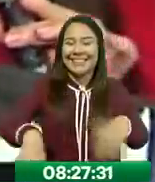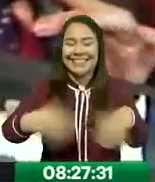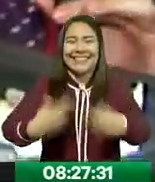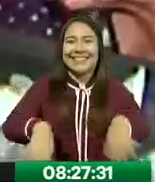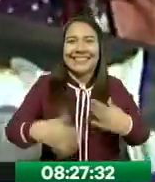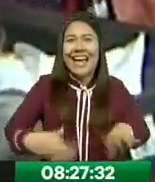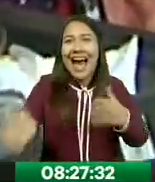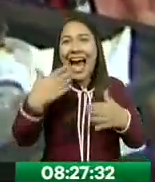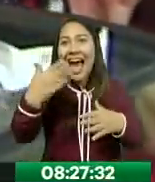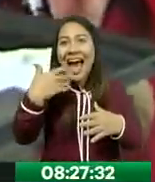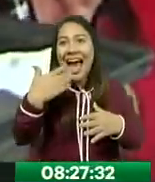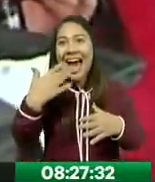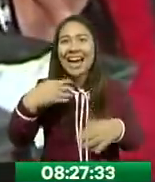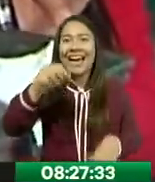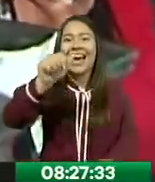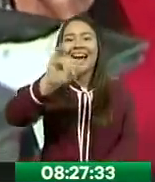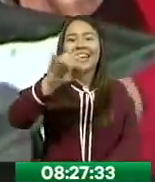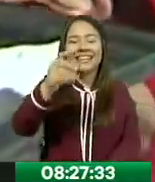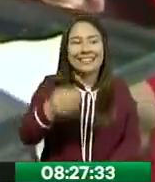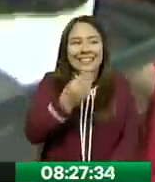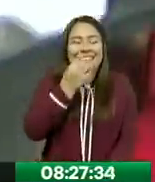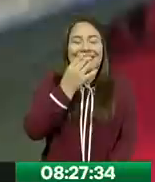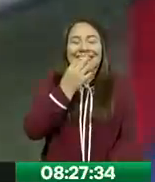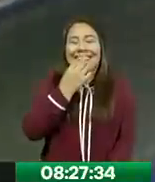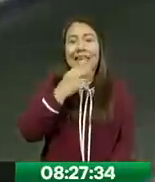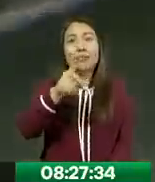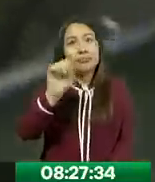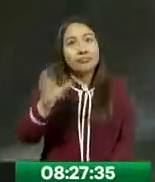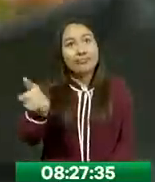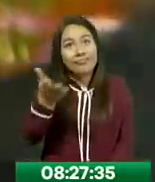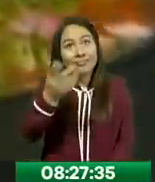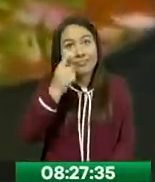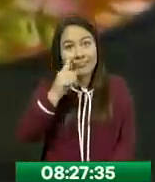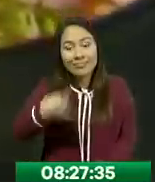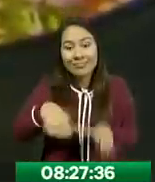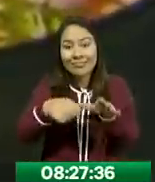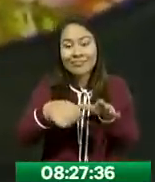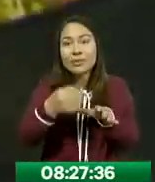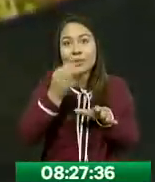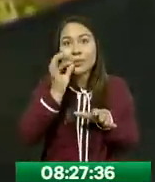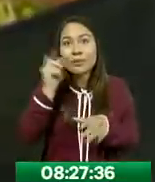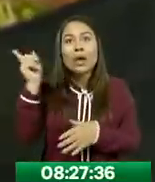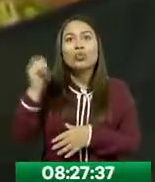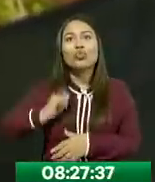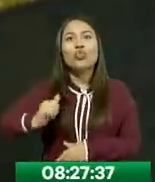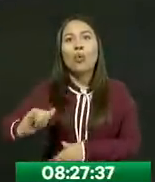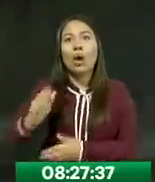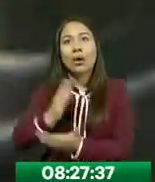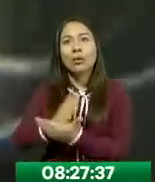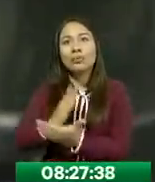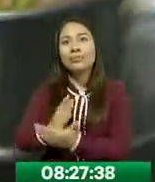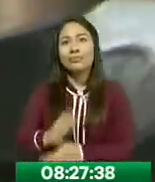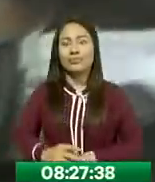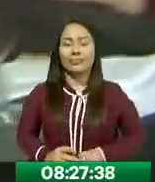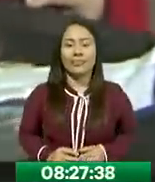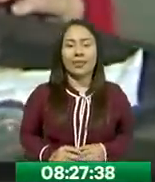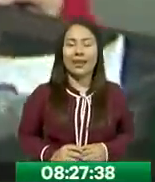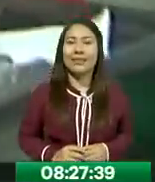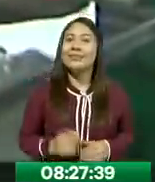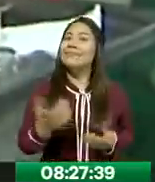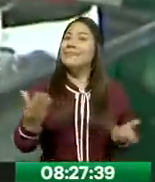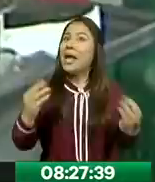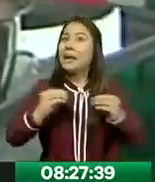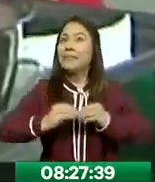mire, aquí está el ajicito que es característico de este local y de don Walter que me dice que la suegra lo hace. Compañeros, ustedes tienen